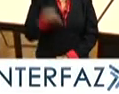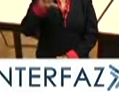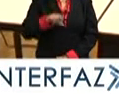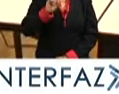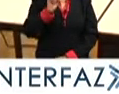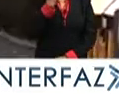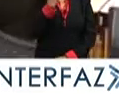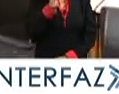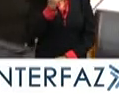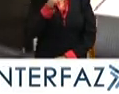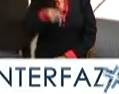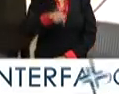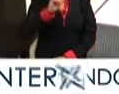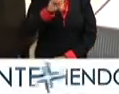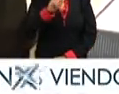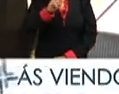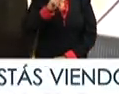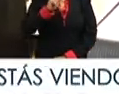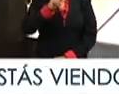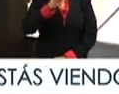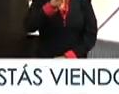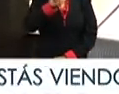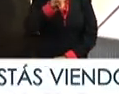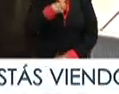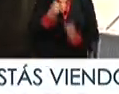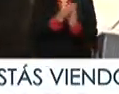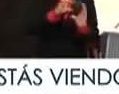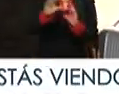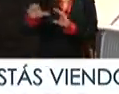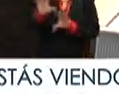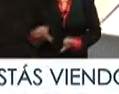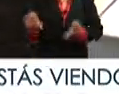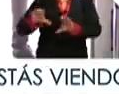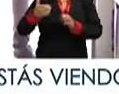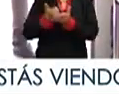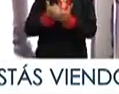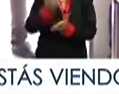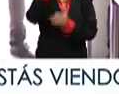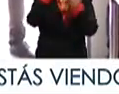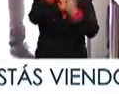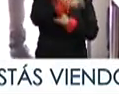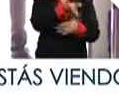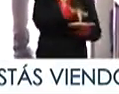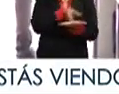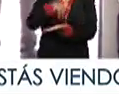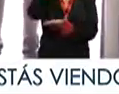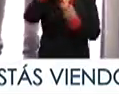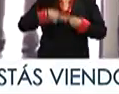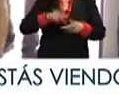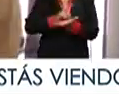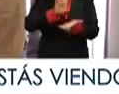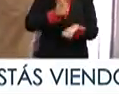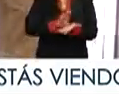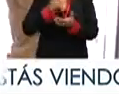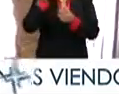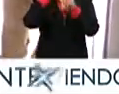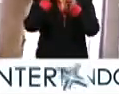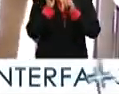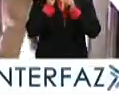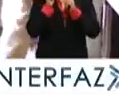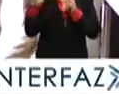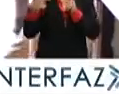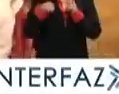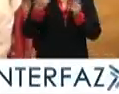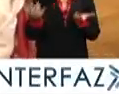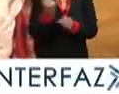Hoy, 24 de julio, en Interfaz, Alfabetización Digital, una iniciativa de apoyo para los discapacitados visuales.